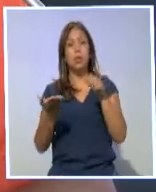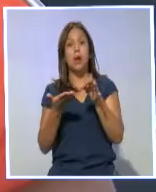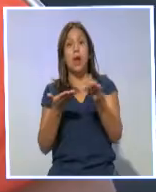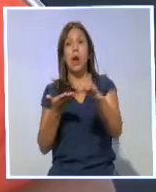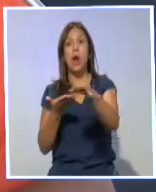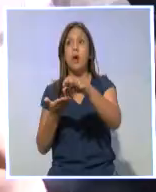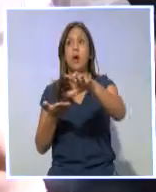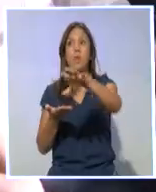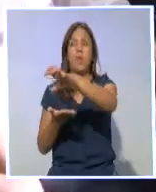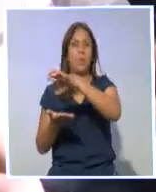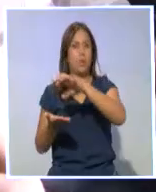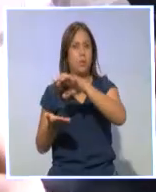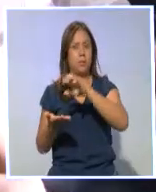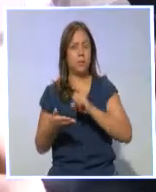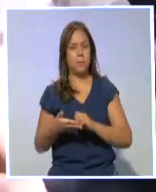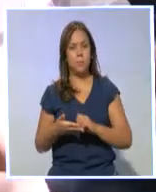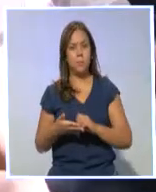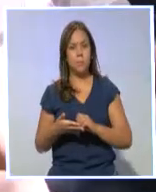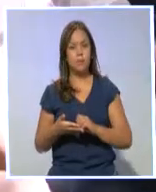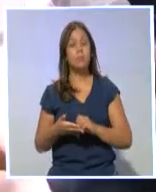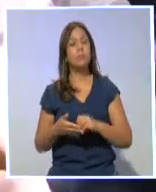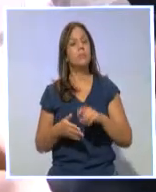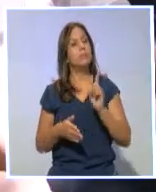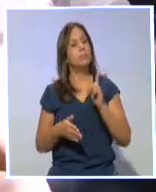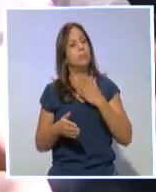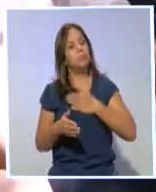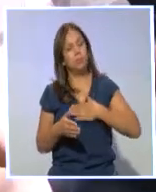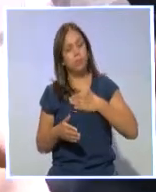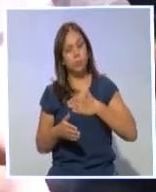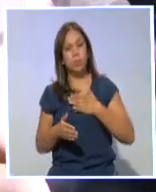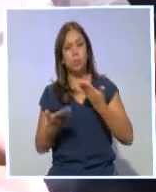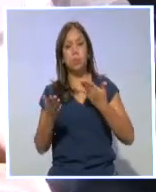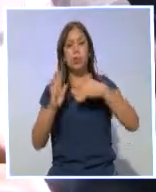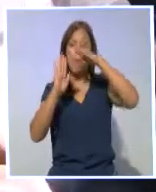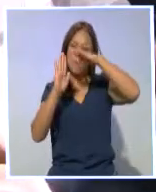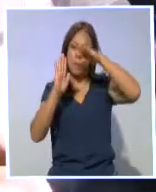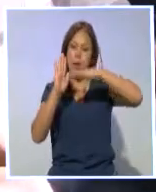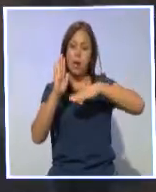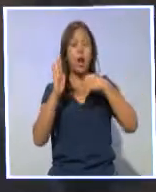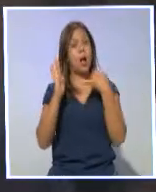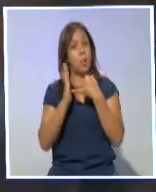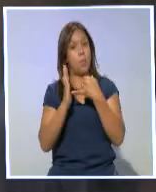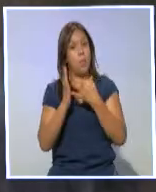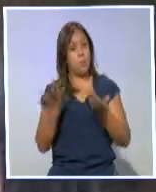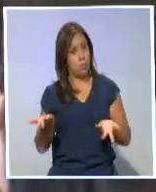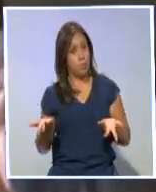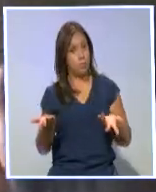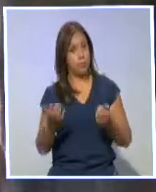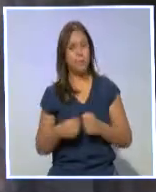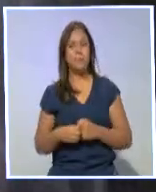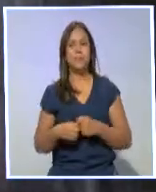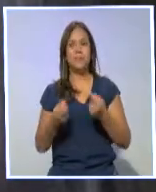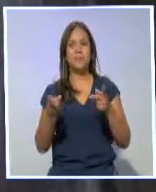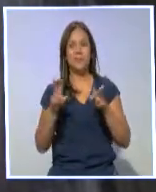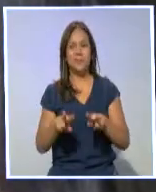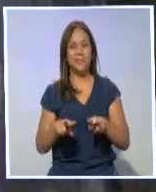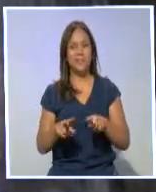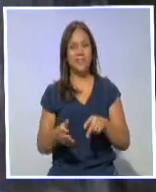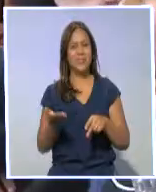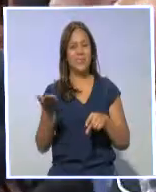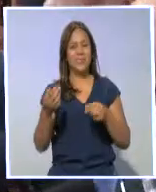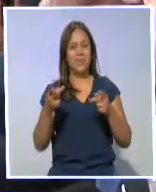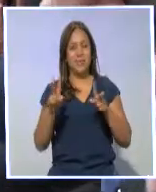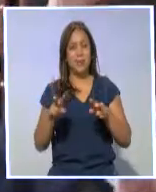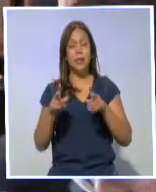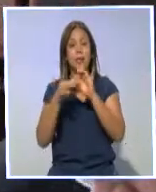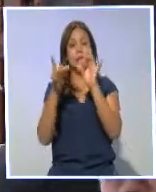nuestra provincia. Y que si fuera posible que bajaran los impuestos. Los legisladores se comprometieron a elaborar